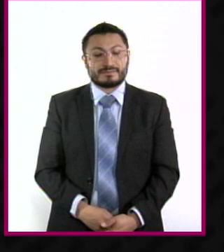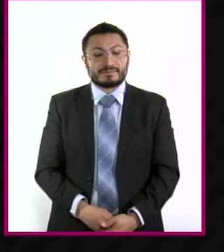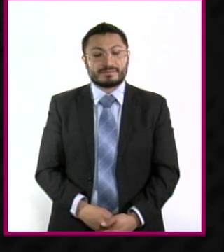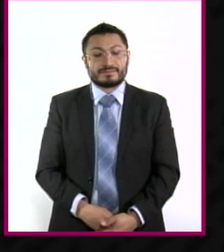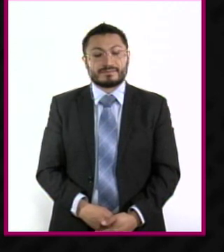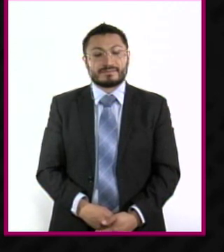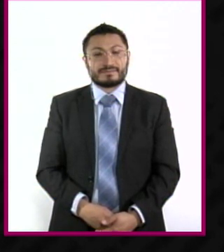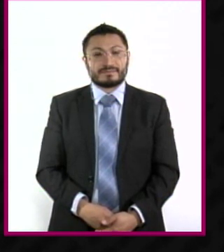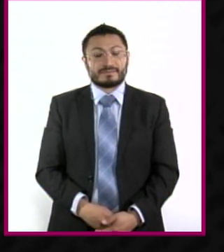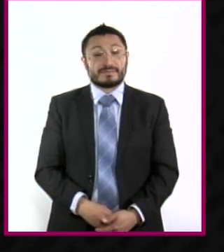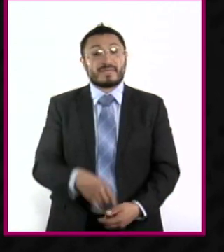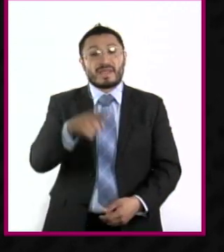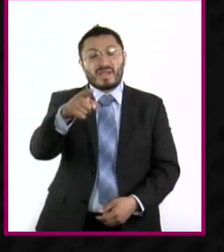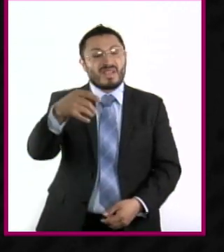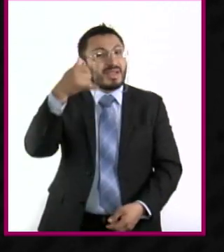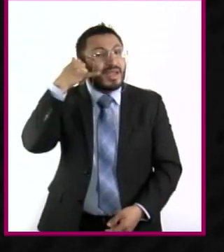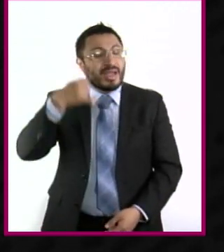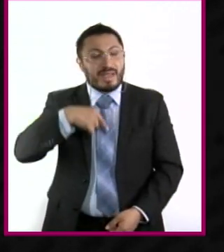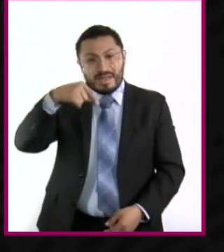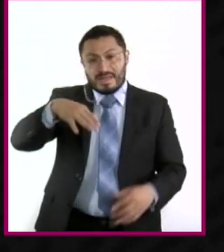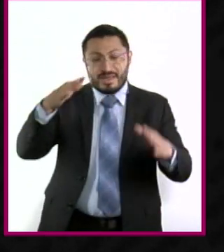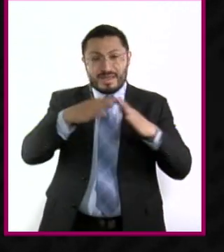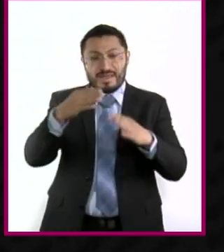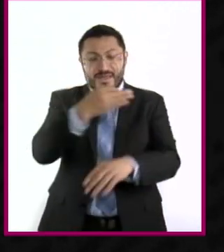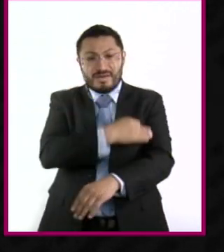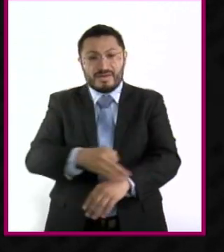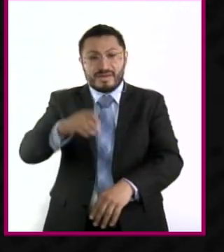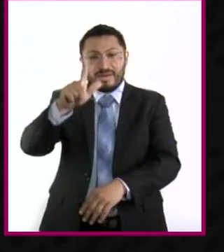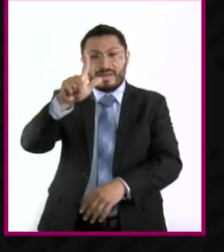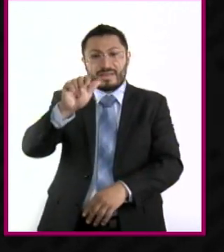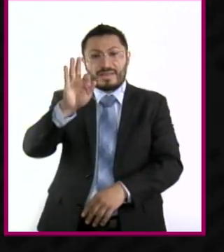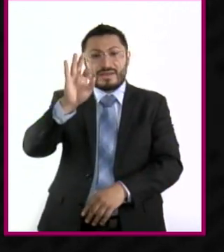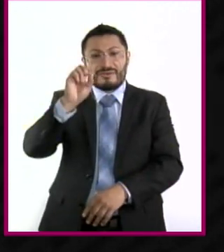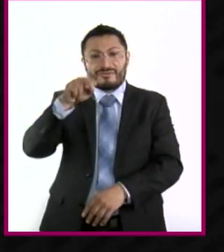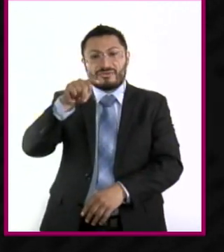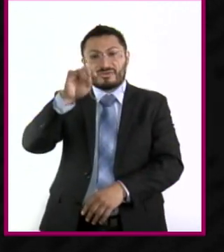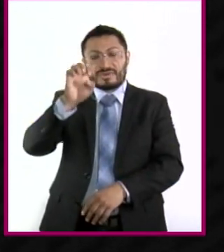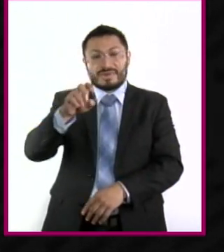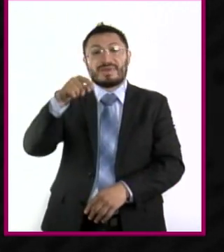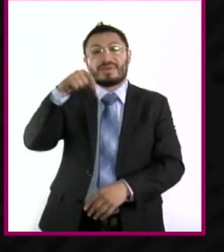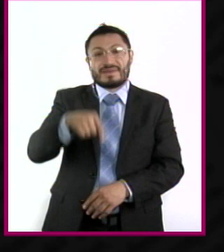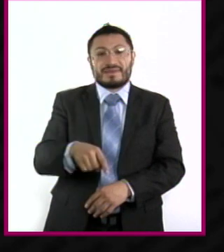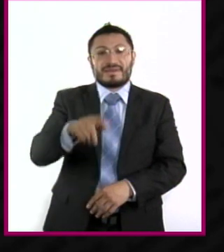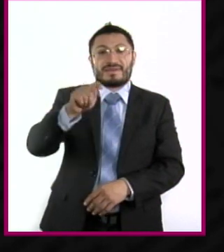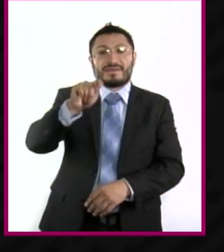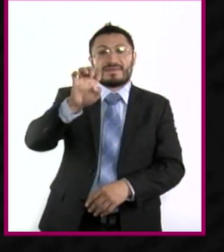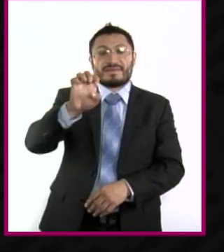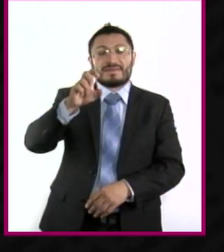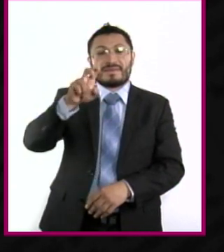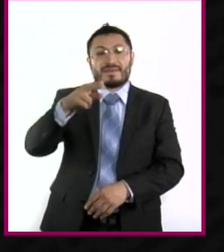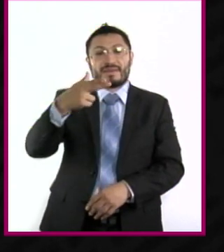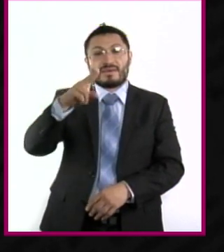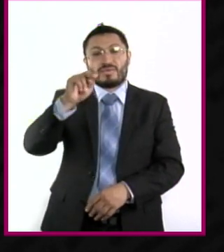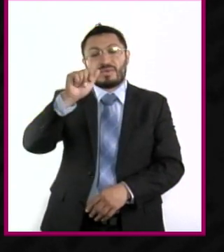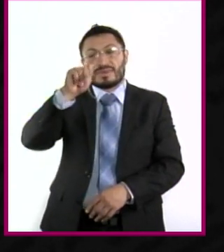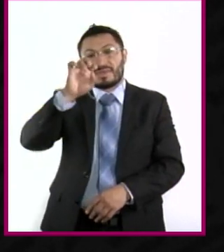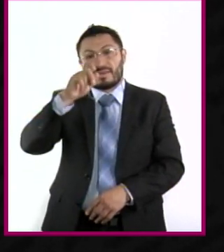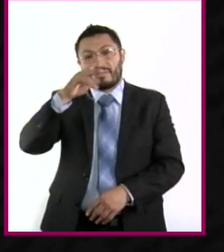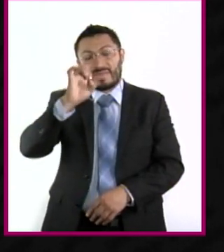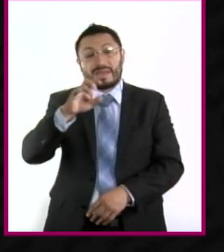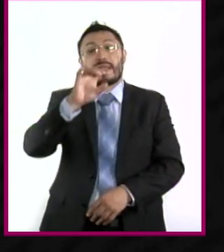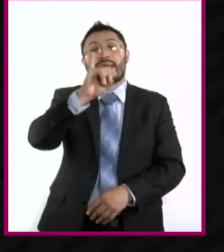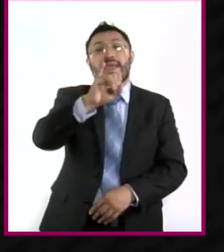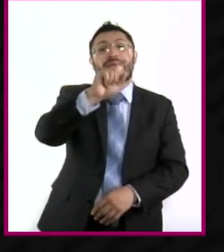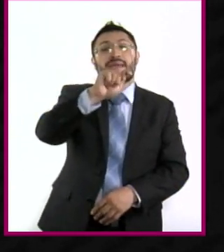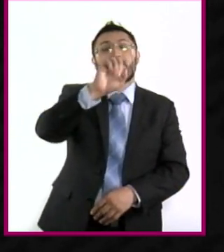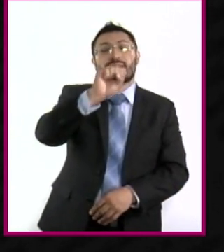Padiuxi, está usted llamando a la casa de la familia Lafonte, en el istmo de Tehuantepec. ¿A qué parte del istmo? A La Ventosa,